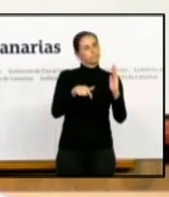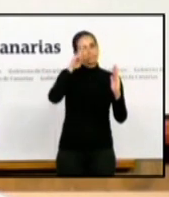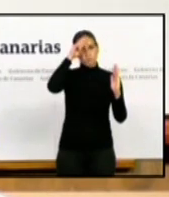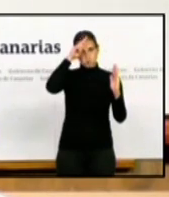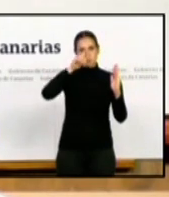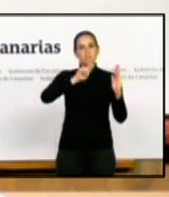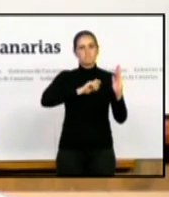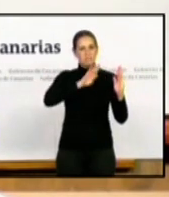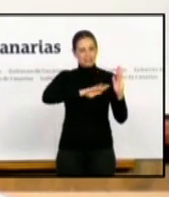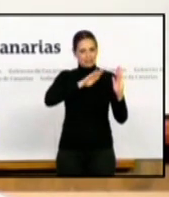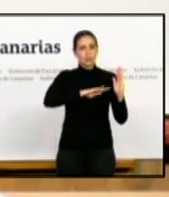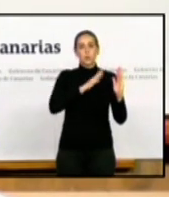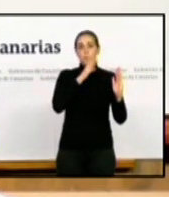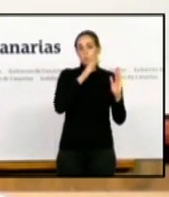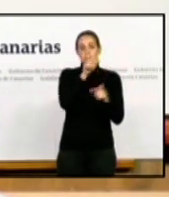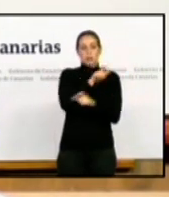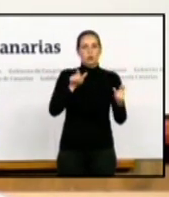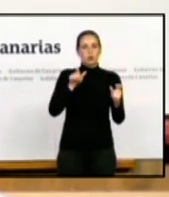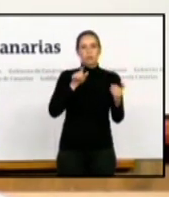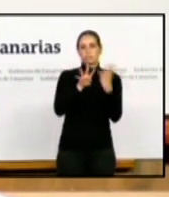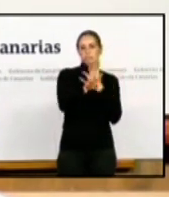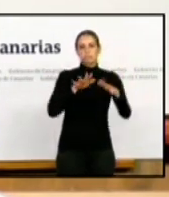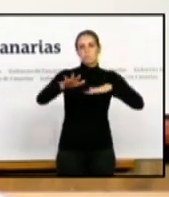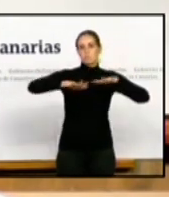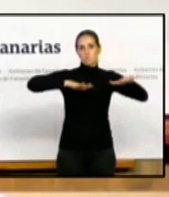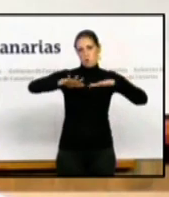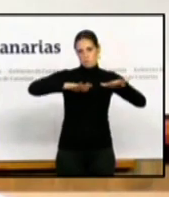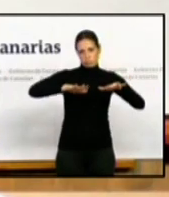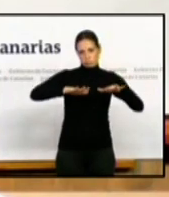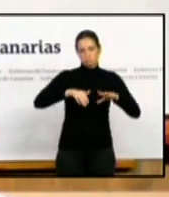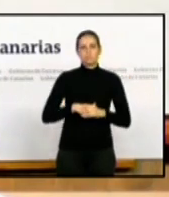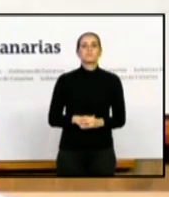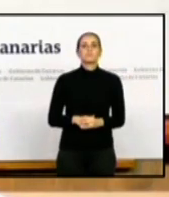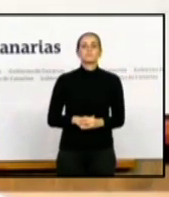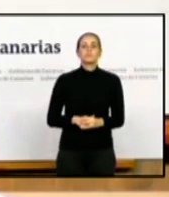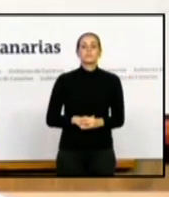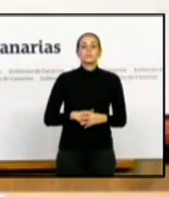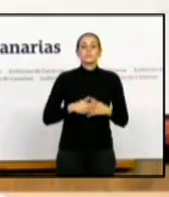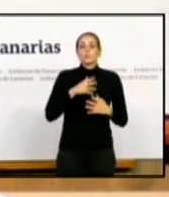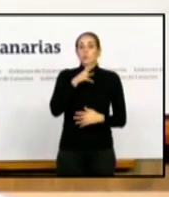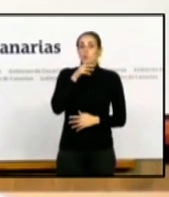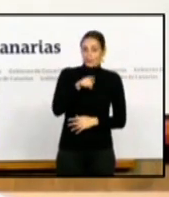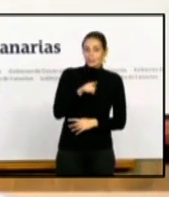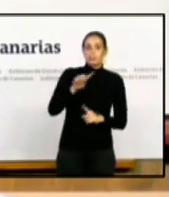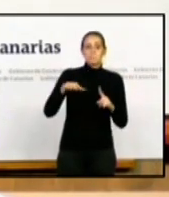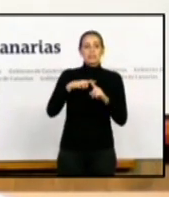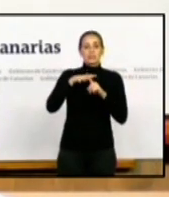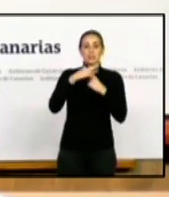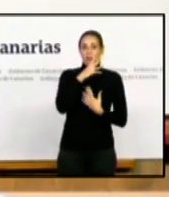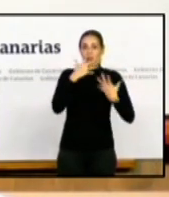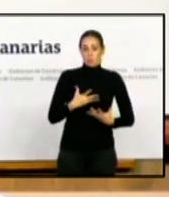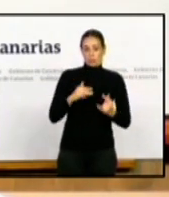por el volumen de tránsito de personas que conllevan estas 2 semanas. Y por tanto, y ante la situación que tiene la isla de Tenerife, que ahora